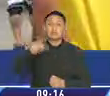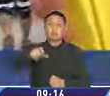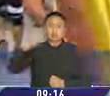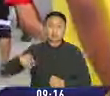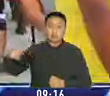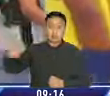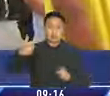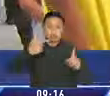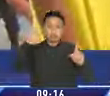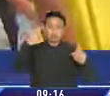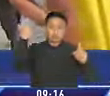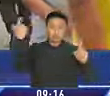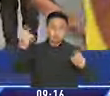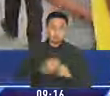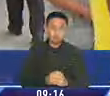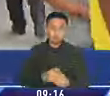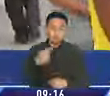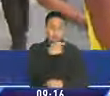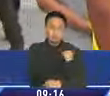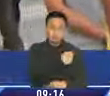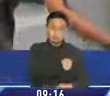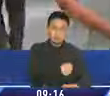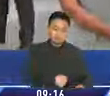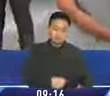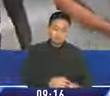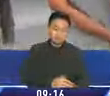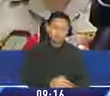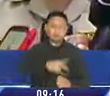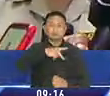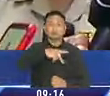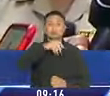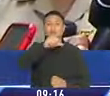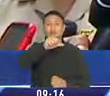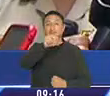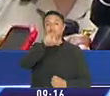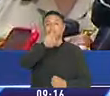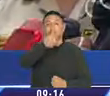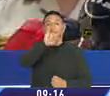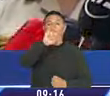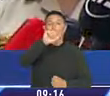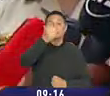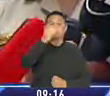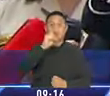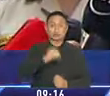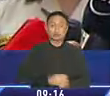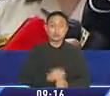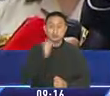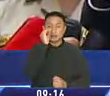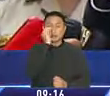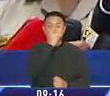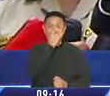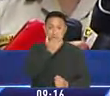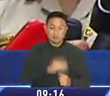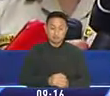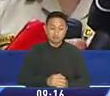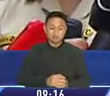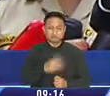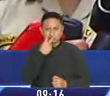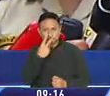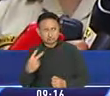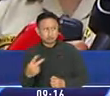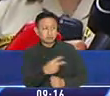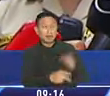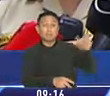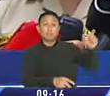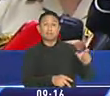impactos de arma de fuego en el sector del paraíso de la flor se logra visualizar a unos sujetos que